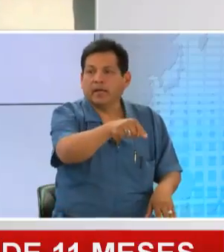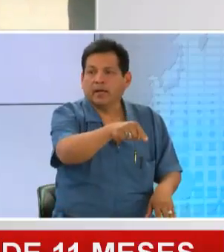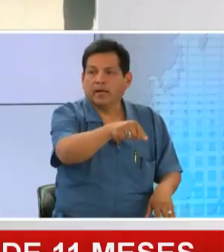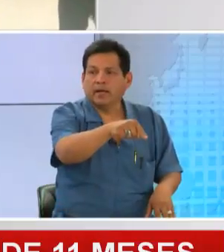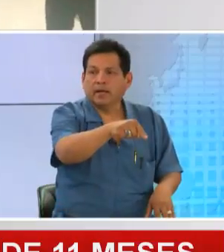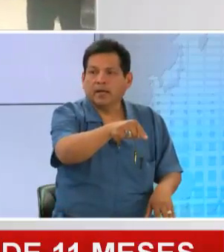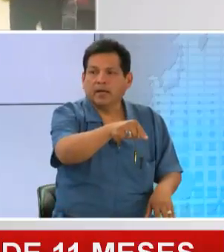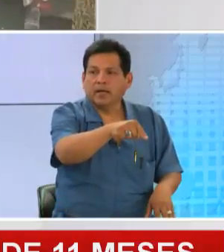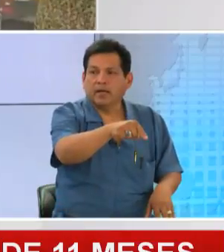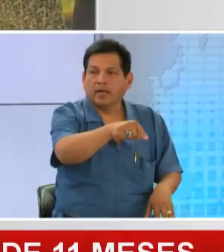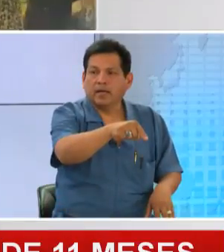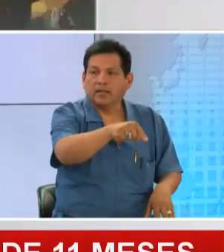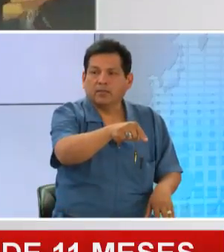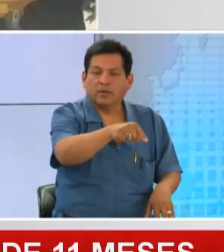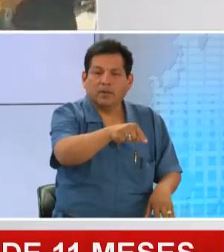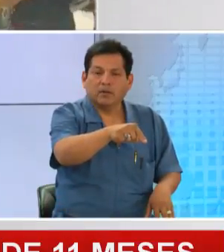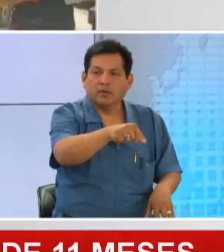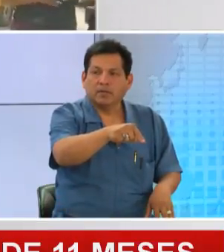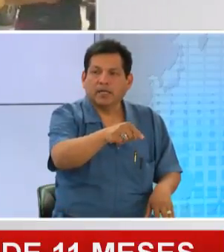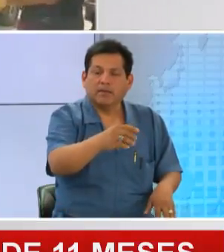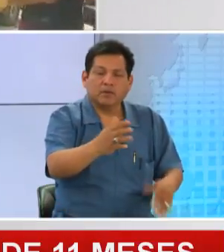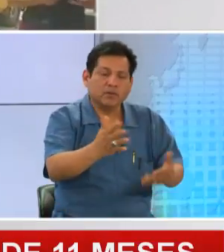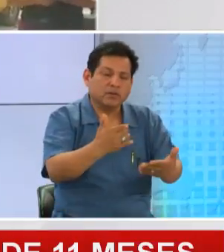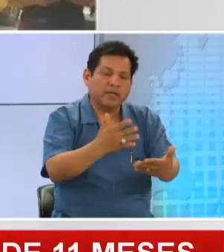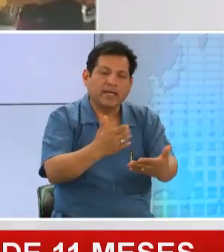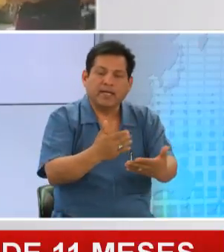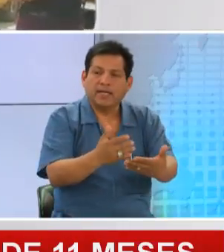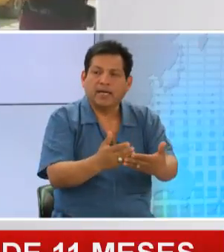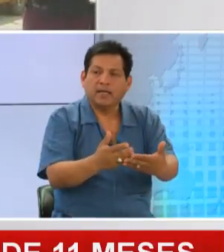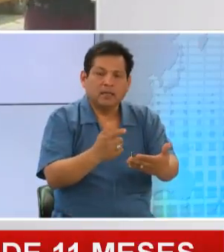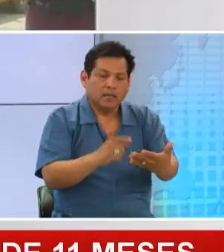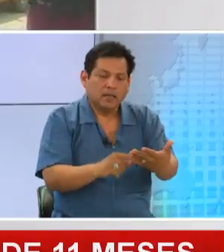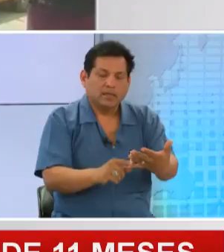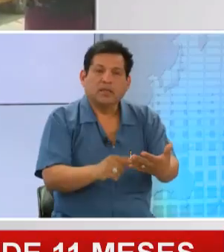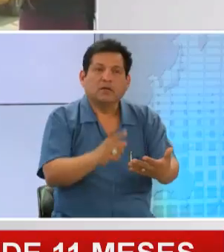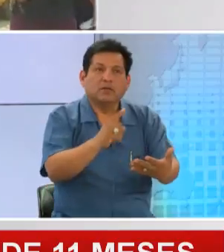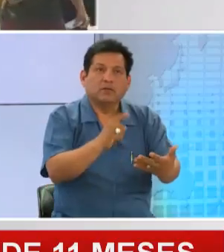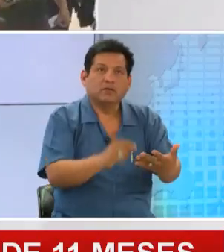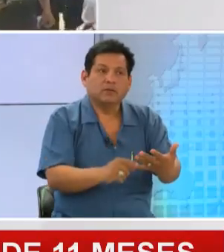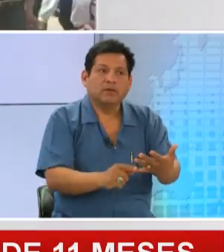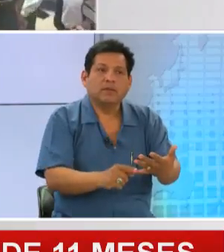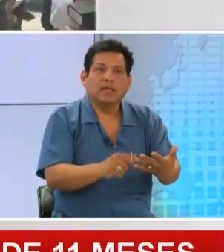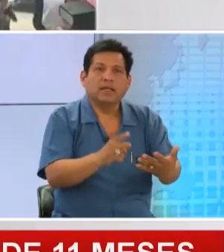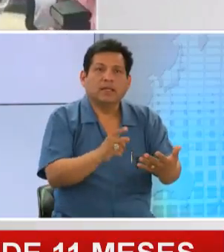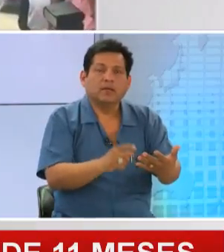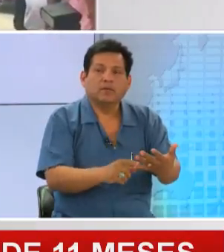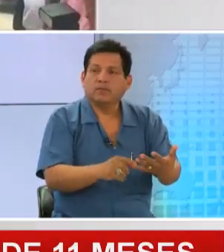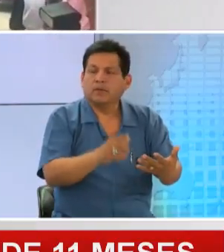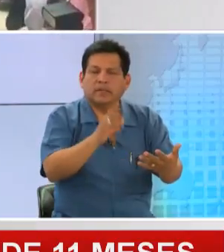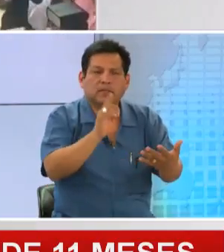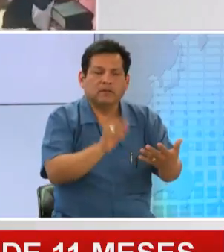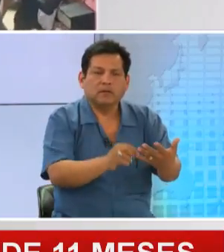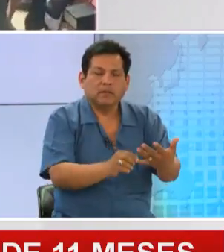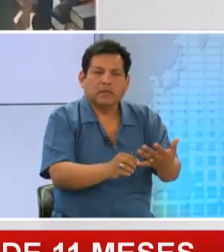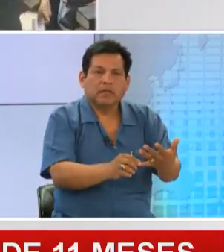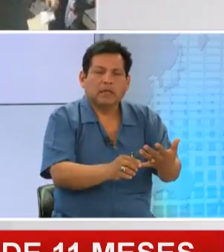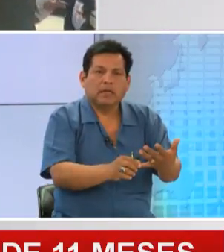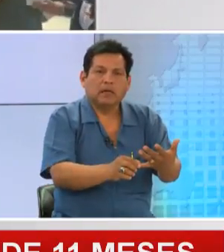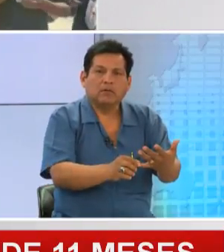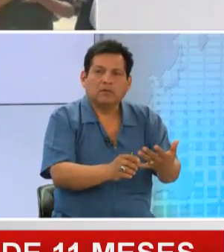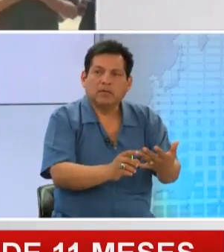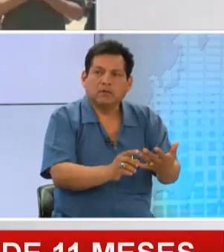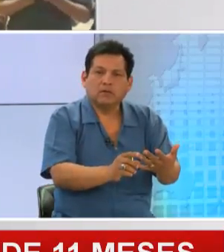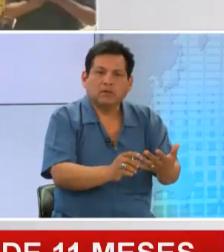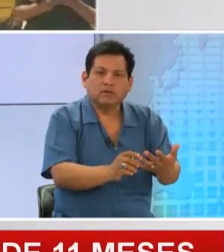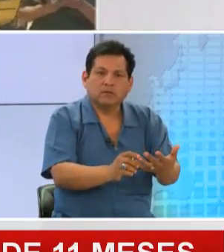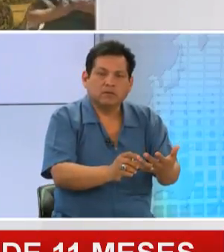qué. Ese problema de conducta, hay que ver su historia clínica. Señor, su familia ha tenido, por decir, ¿no?